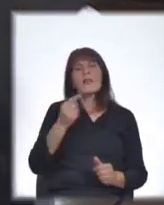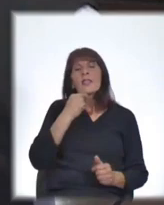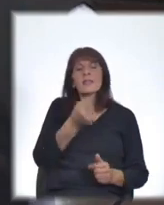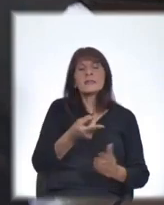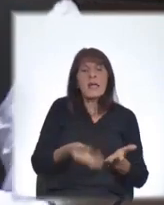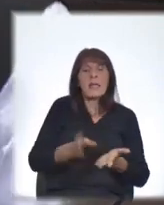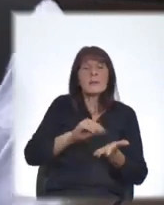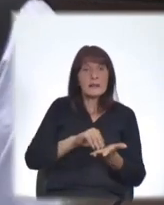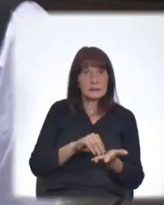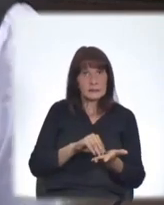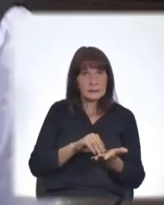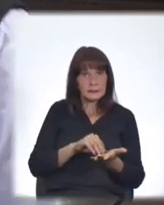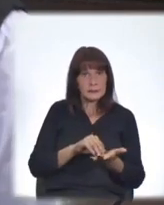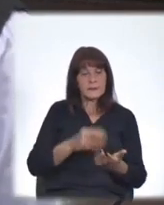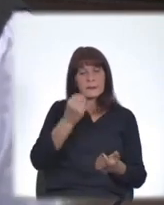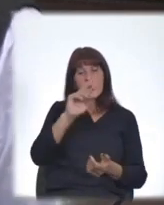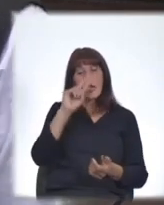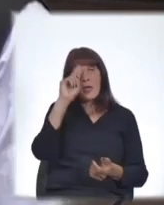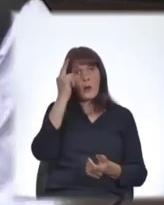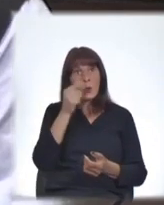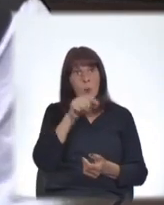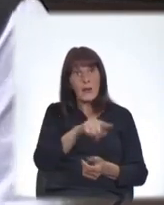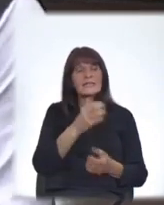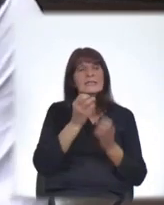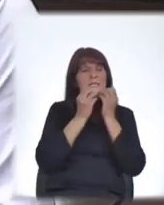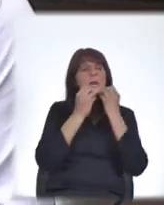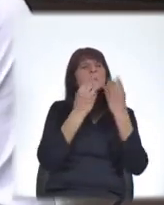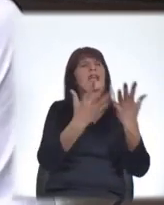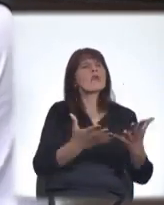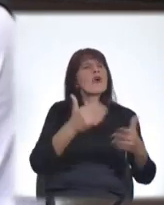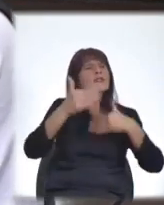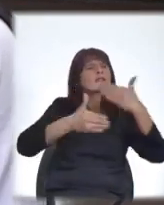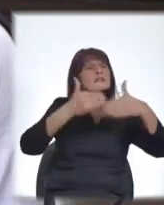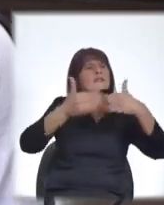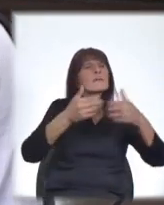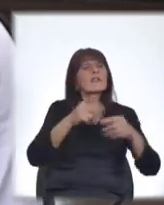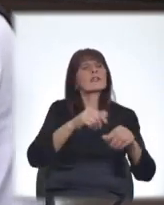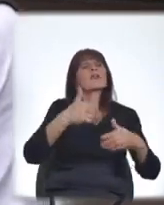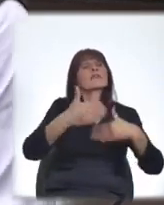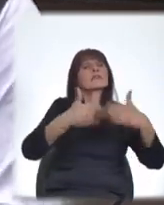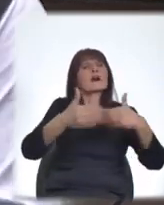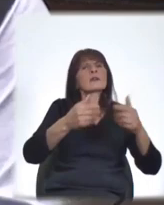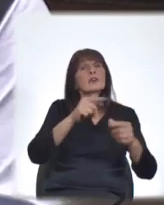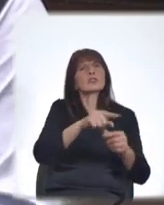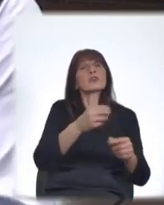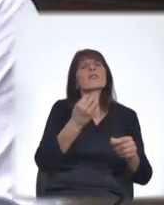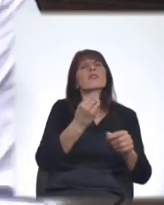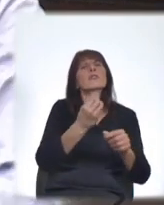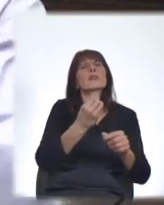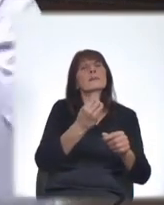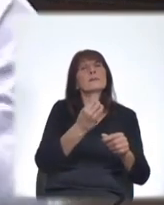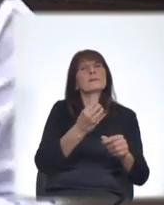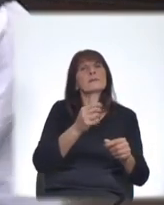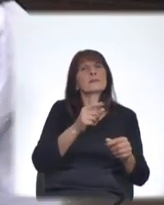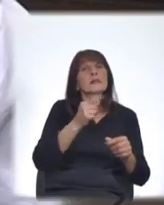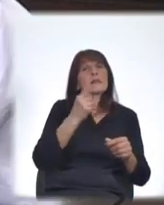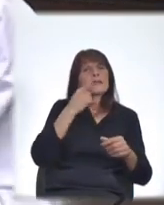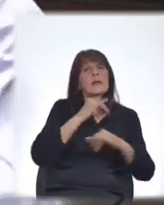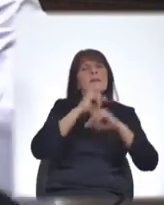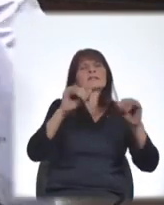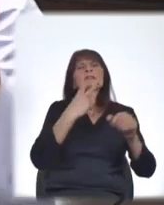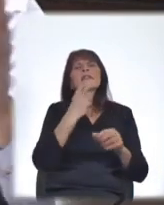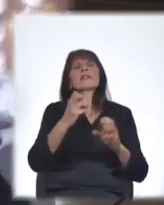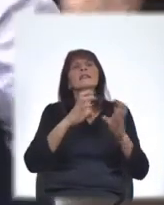además que el Uruguay es el país con mejor desempeño entre los países en desarrollo en el índice de transmisión energética